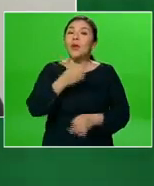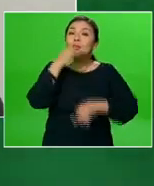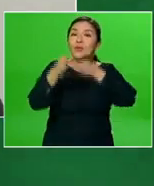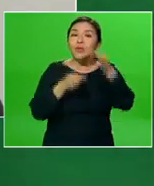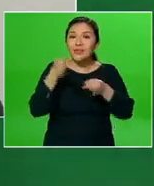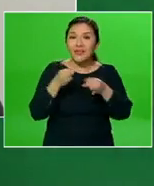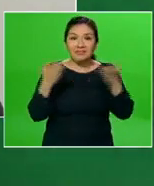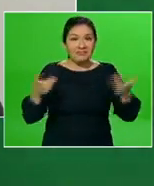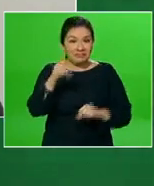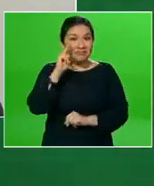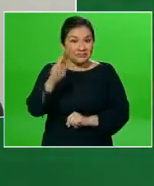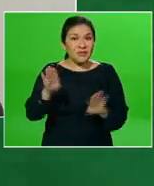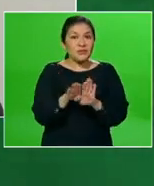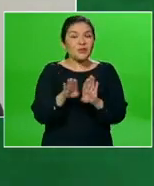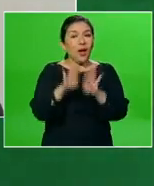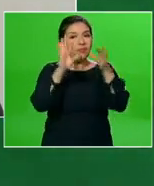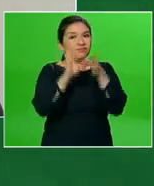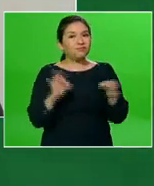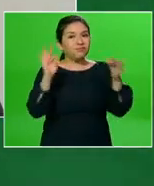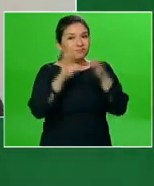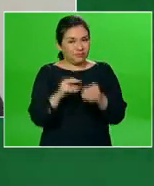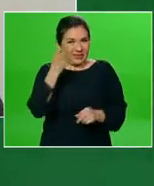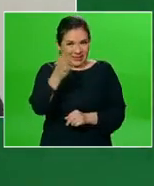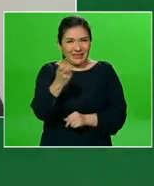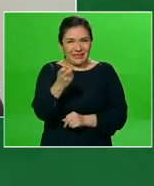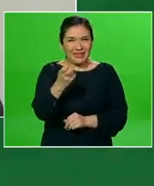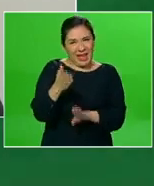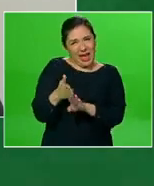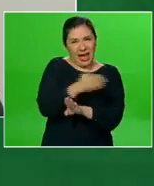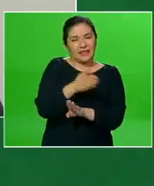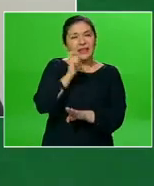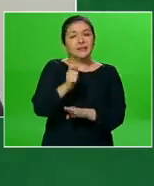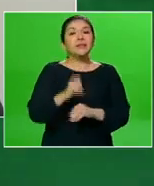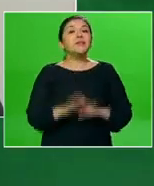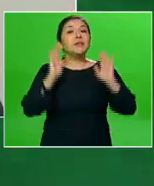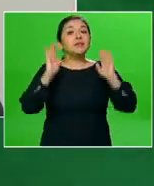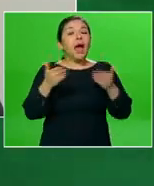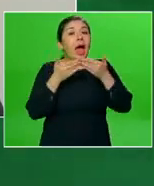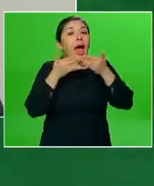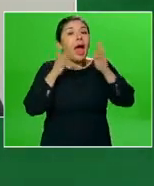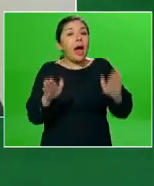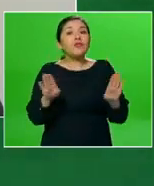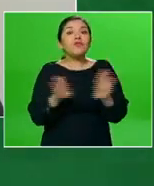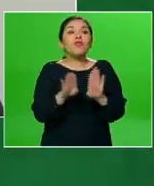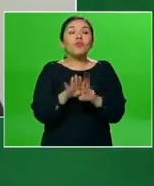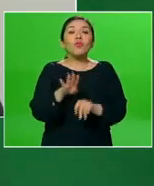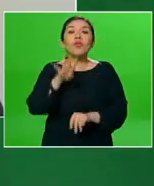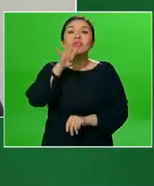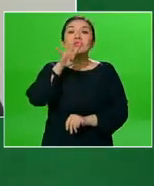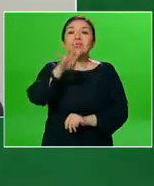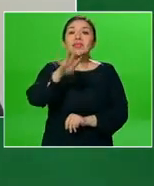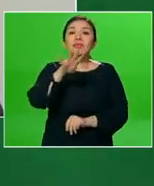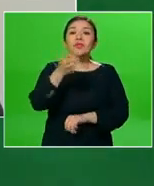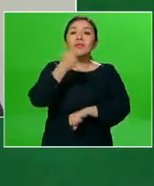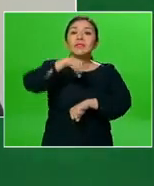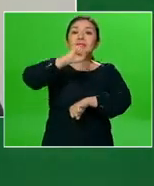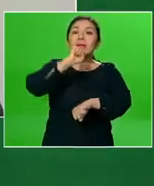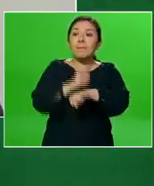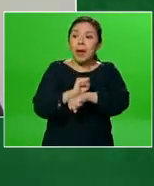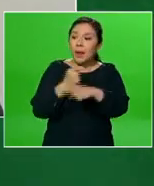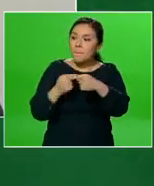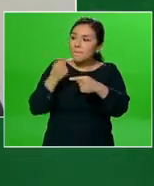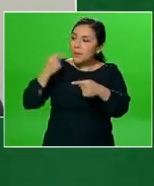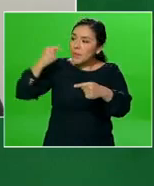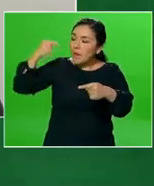como acaba precisamente de de exponerlo pues se abre la 19 semana continuo con